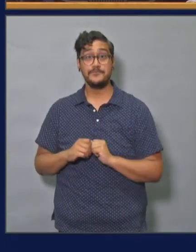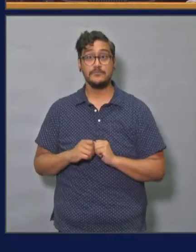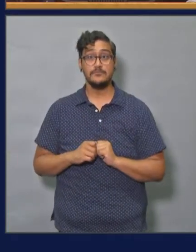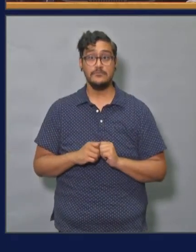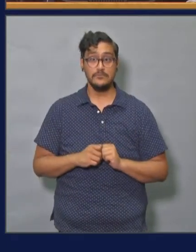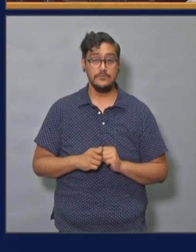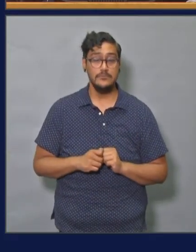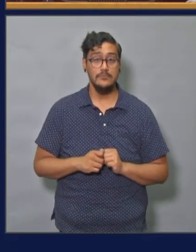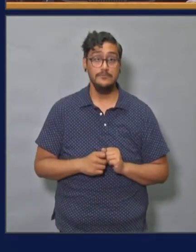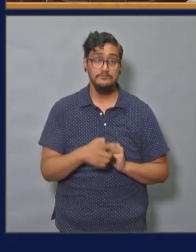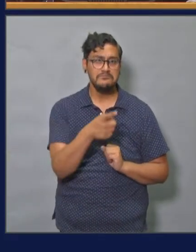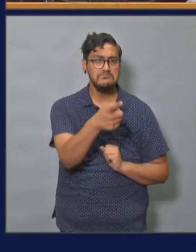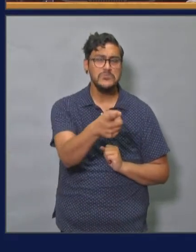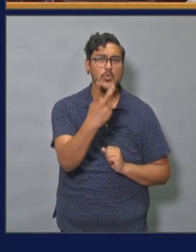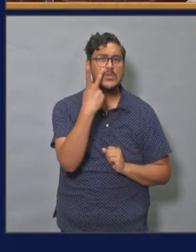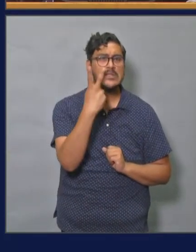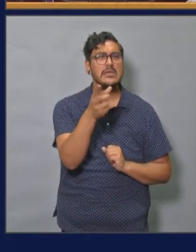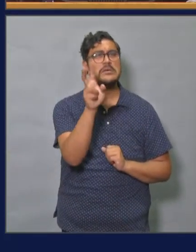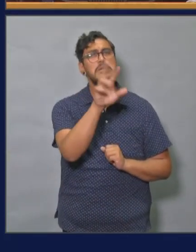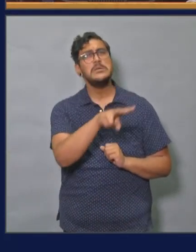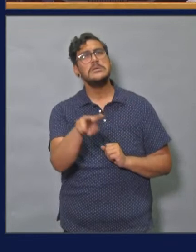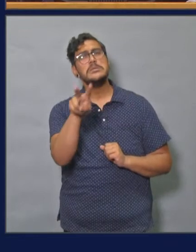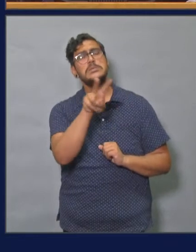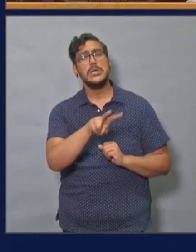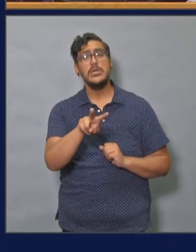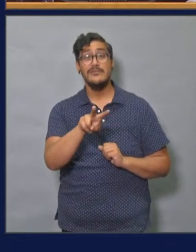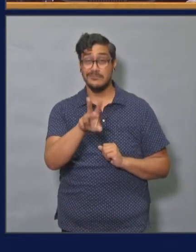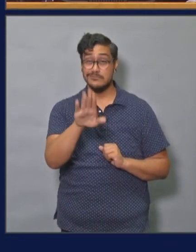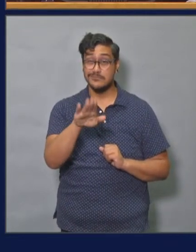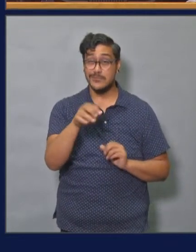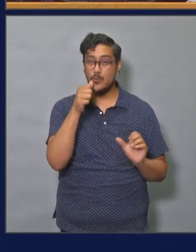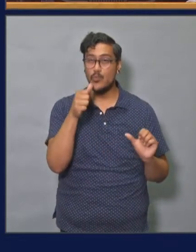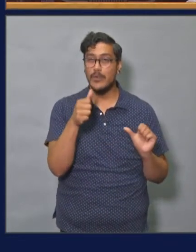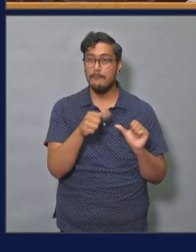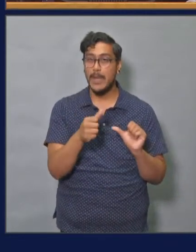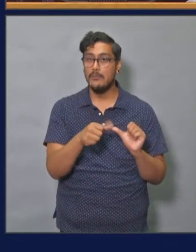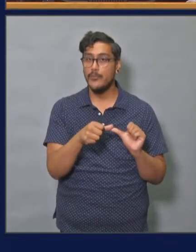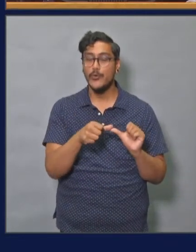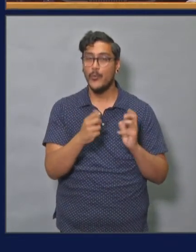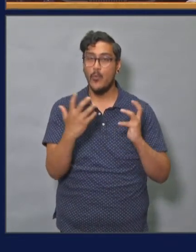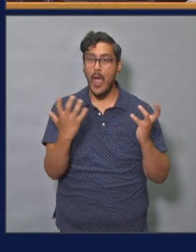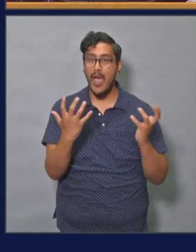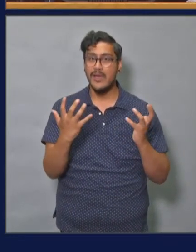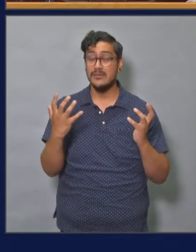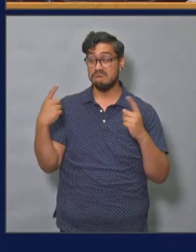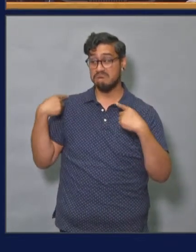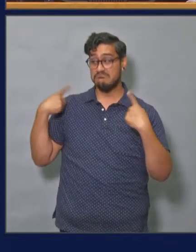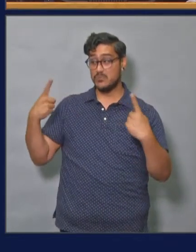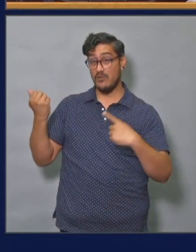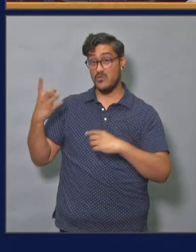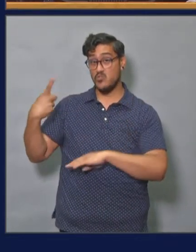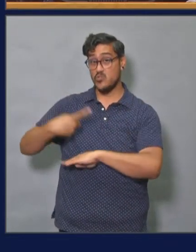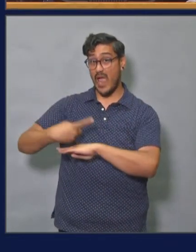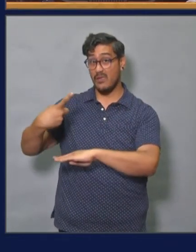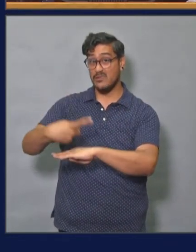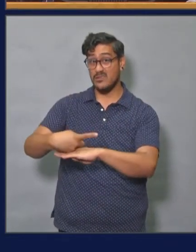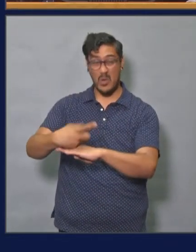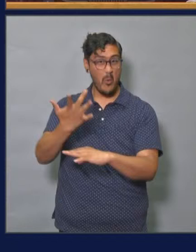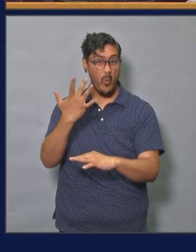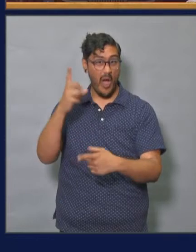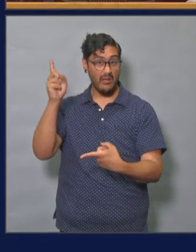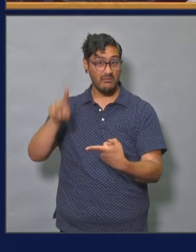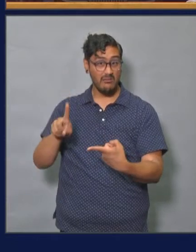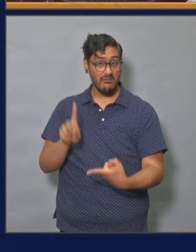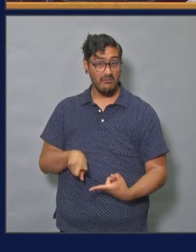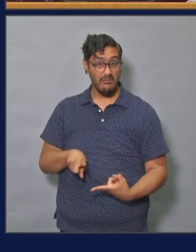gráfico, es importante tener en cuenta que las recientes reducciones en los últimos días pueden deberse en parte a